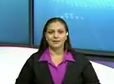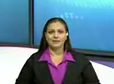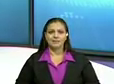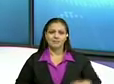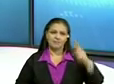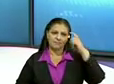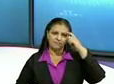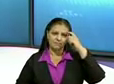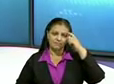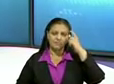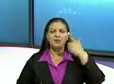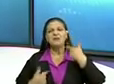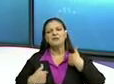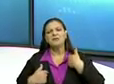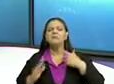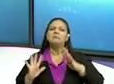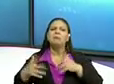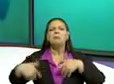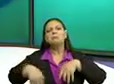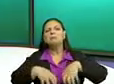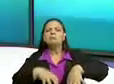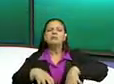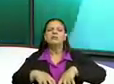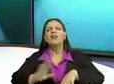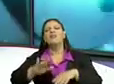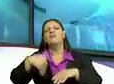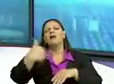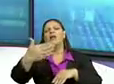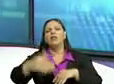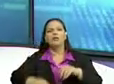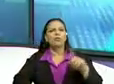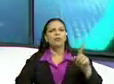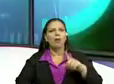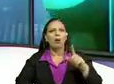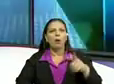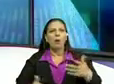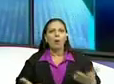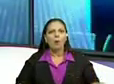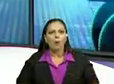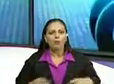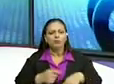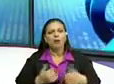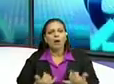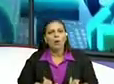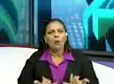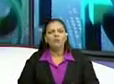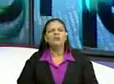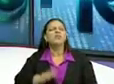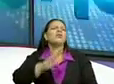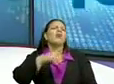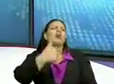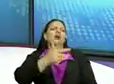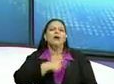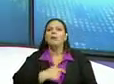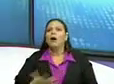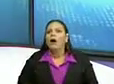puede recuperar, pero el tiempo jamás. El tiempo que se va nunca más volverá. A ver,